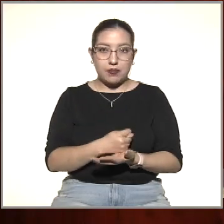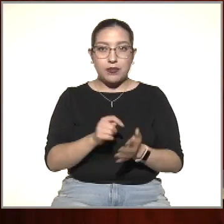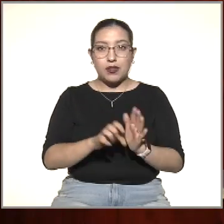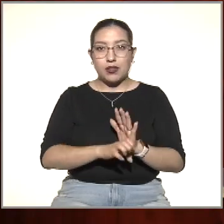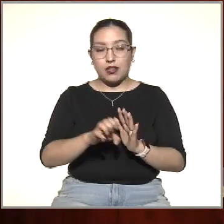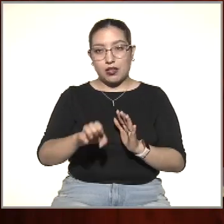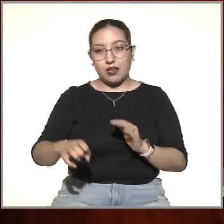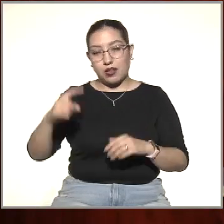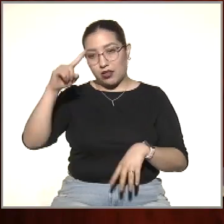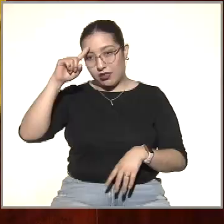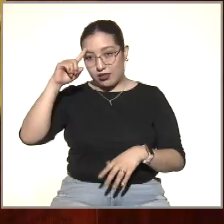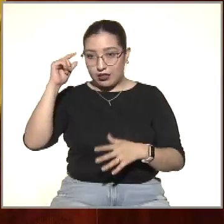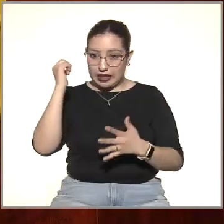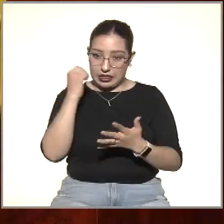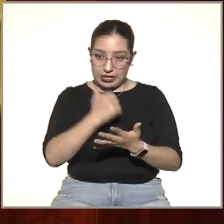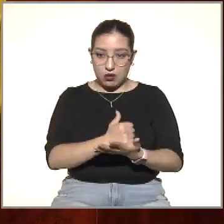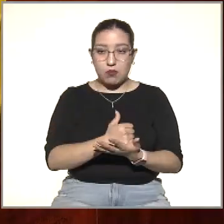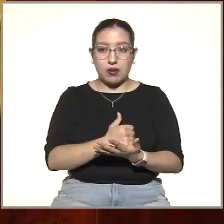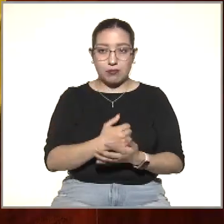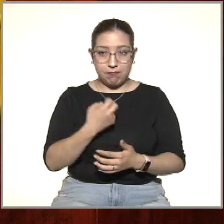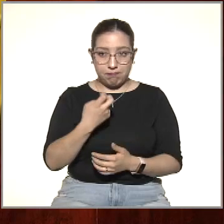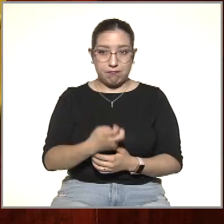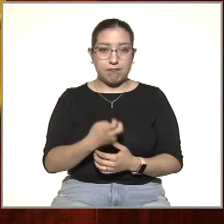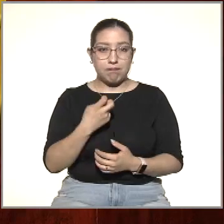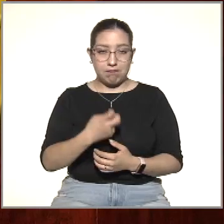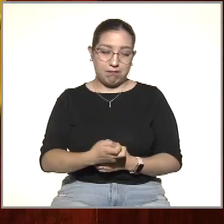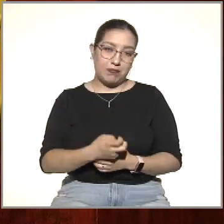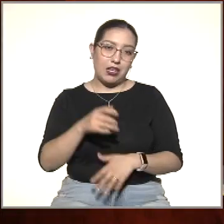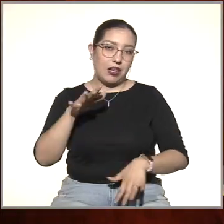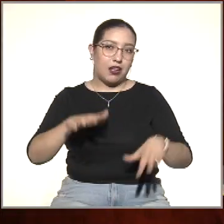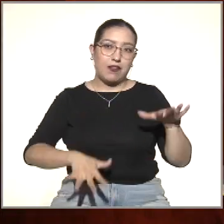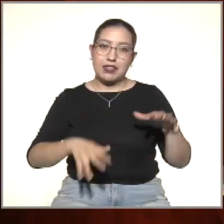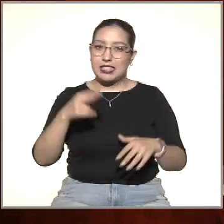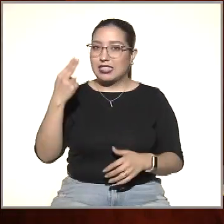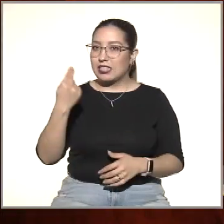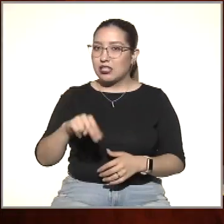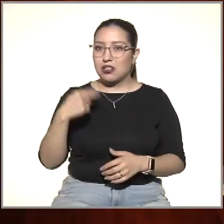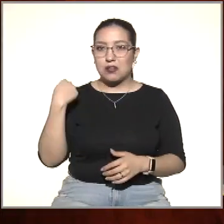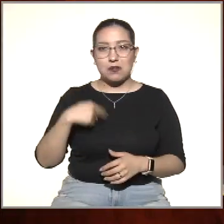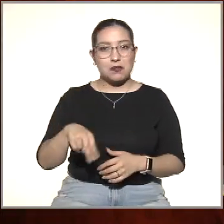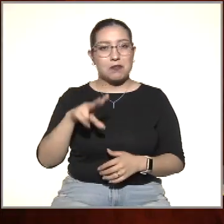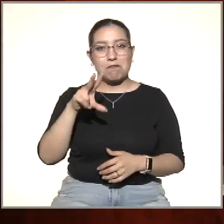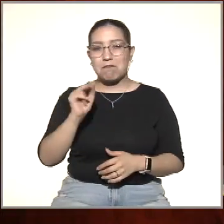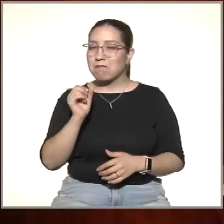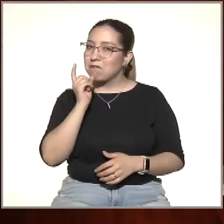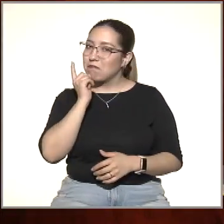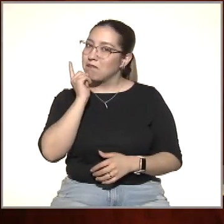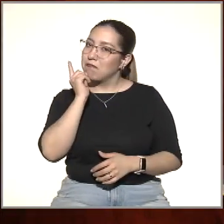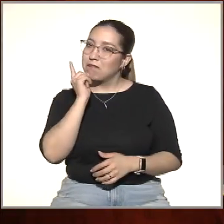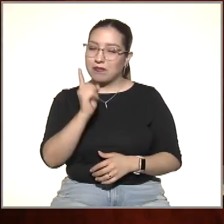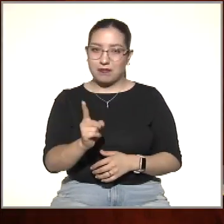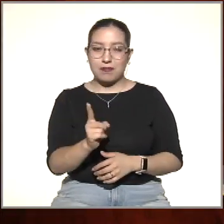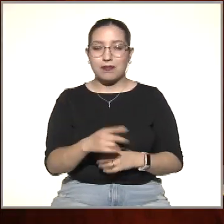o sea, lo traumático. Sí. Es lo innombrable, lo que no se puede decir. Y mientras no se diga,